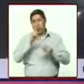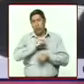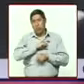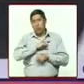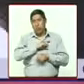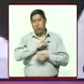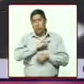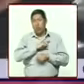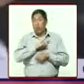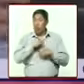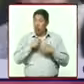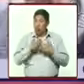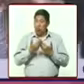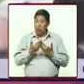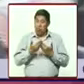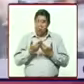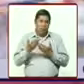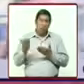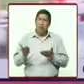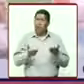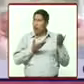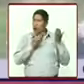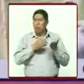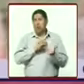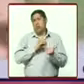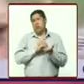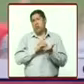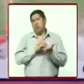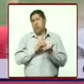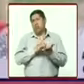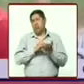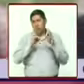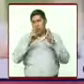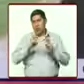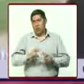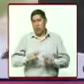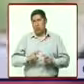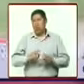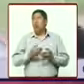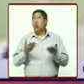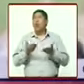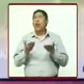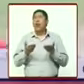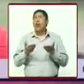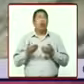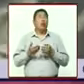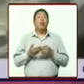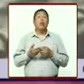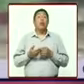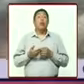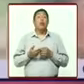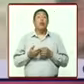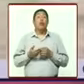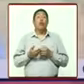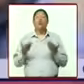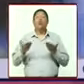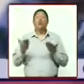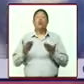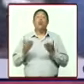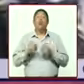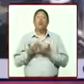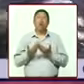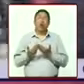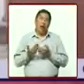él? Lo vamos a llevar a un centro médico para que sea atendido. ¿Dónde se encontraba? ¿Perdón? ¿Dónde se encontraba él? ¿Cómo